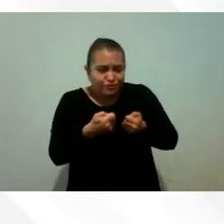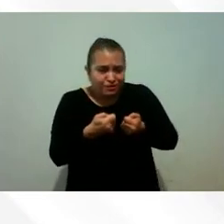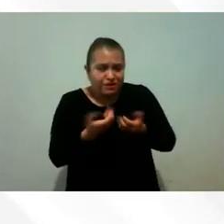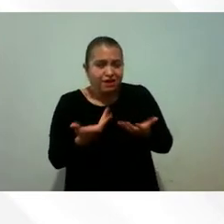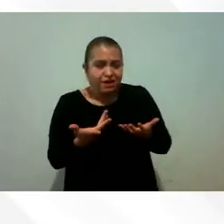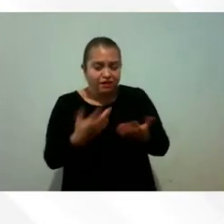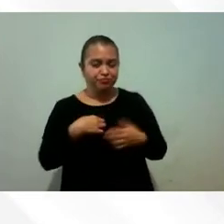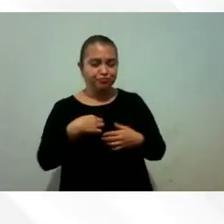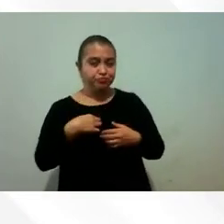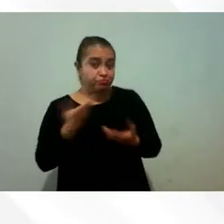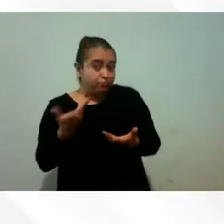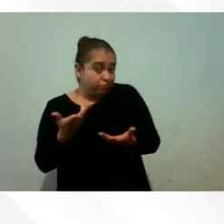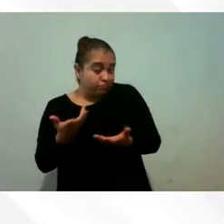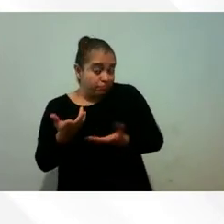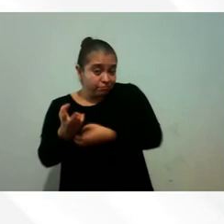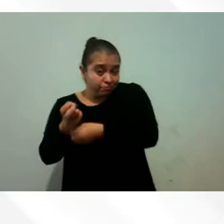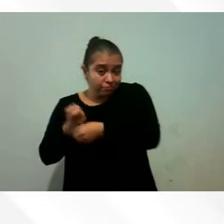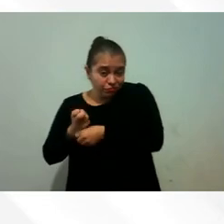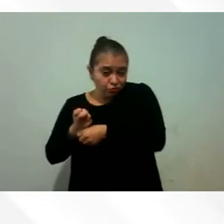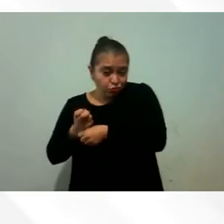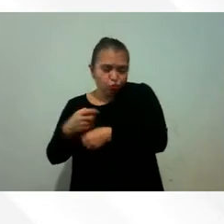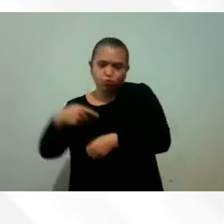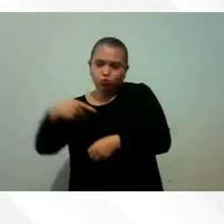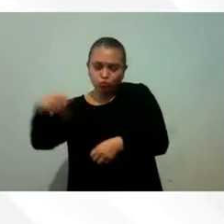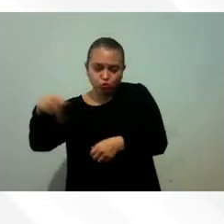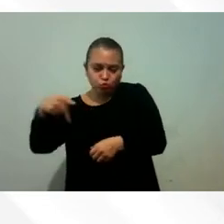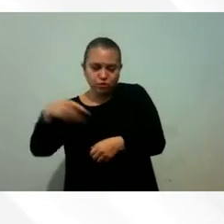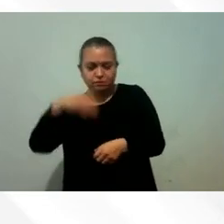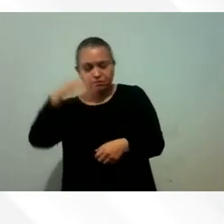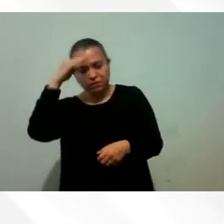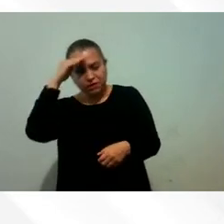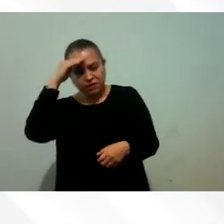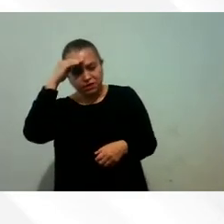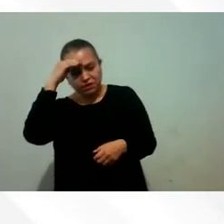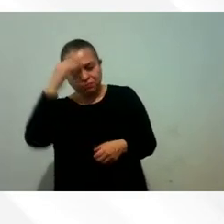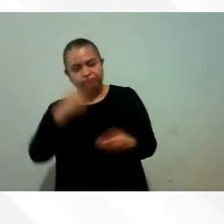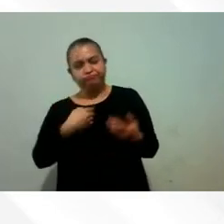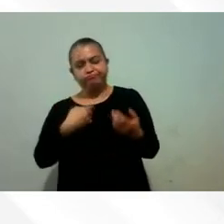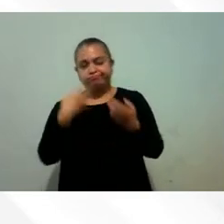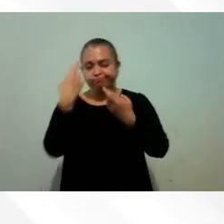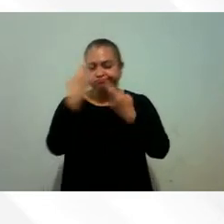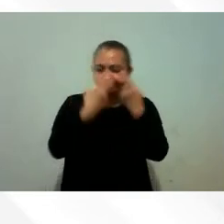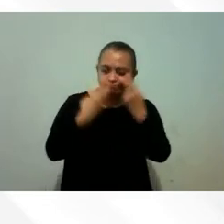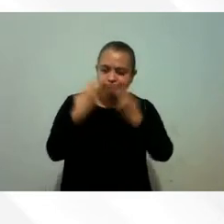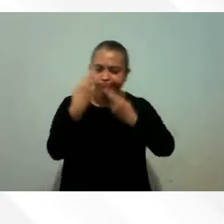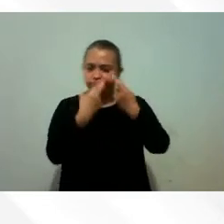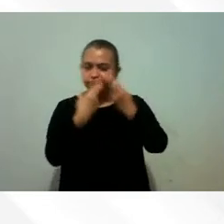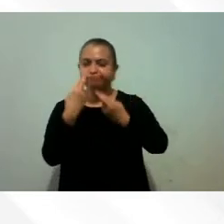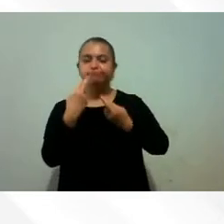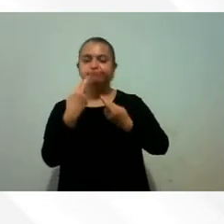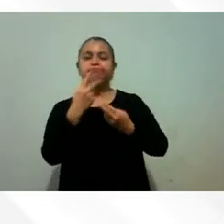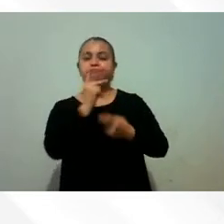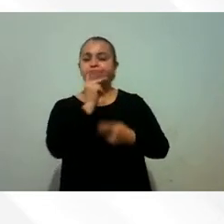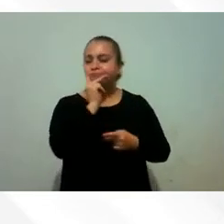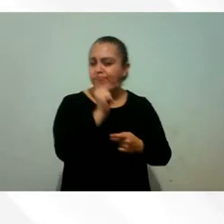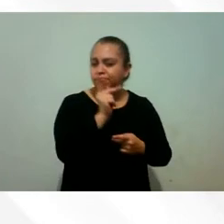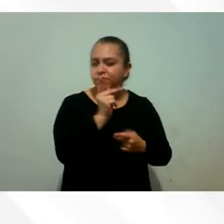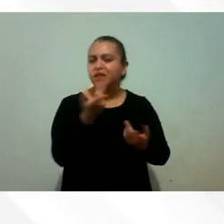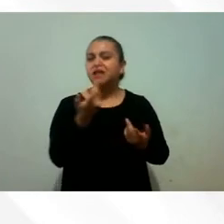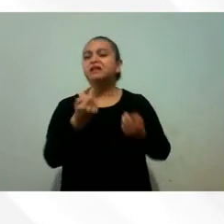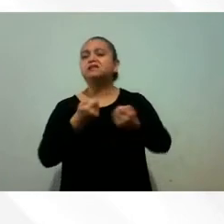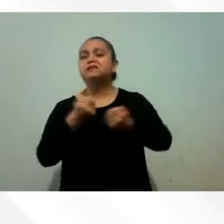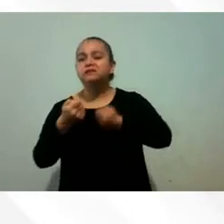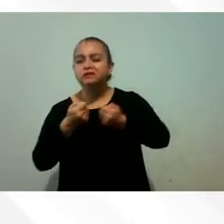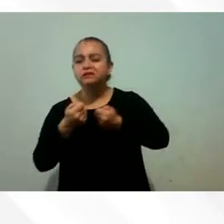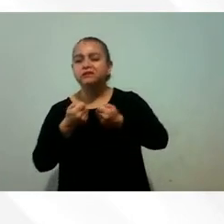Voy a invitarles a que traten como de resonar esta palabra. ¿A qué nos invita domesticar?